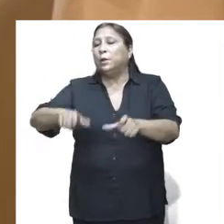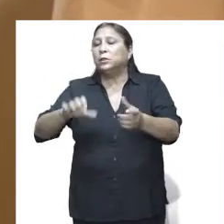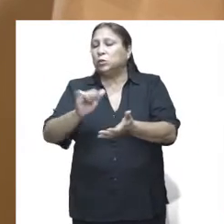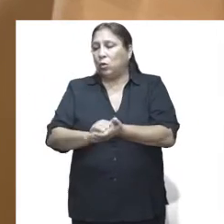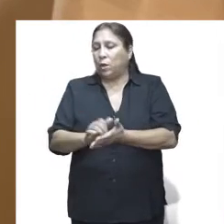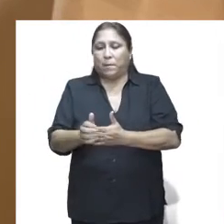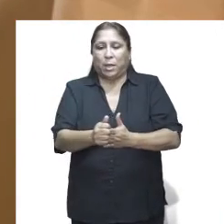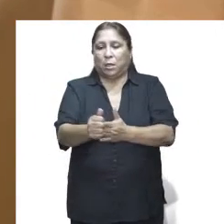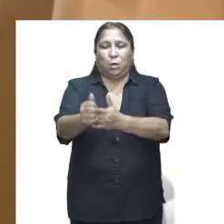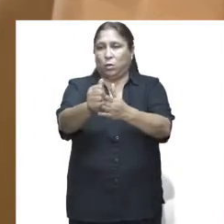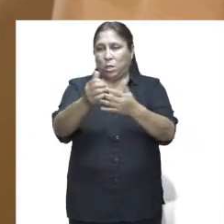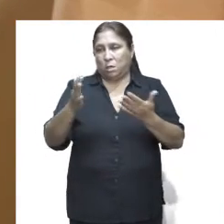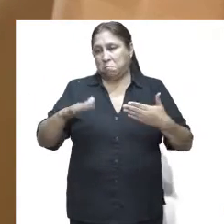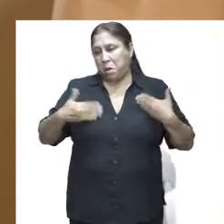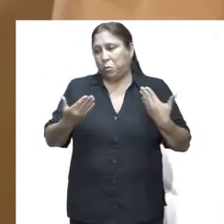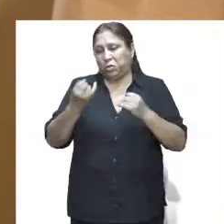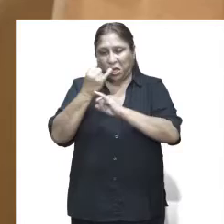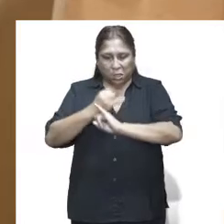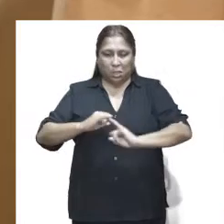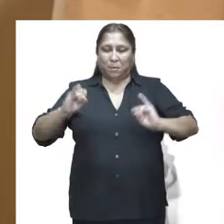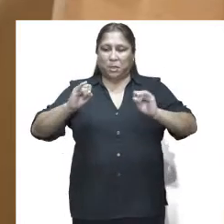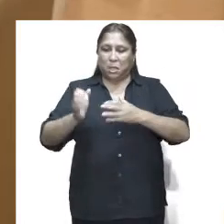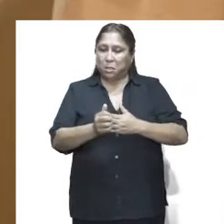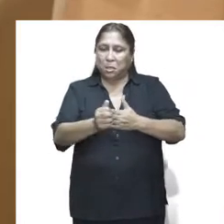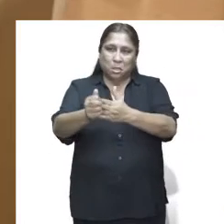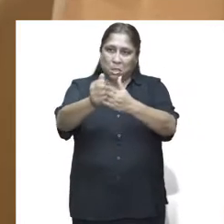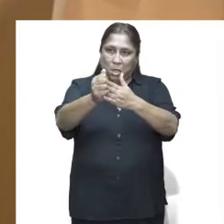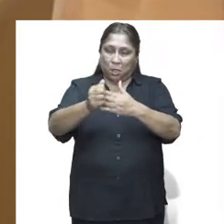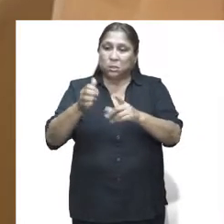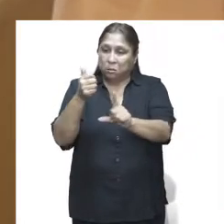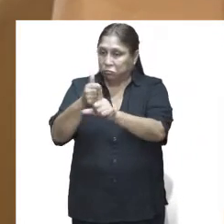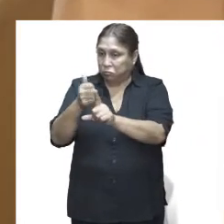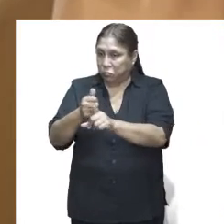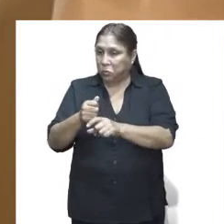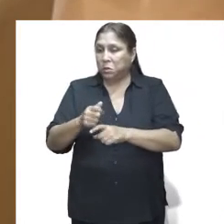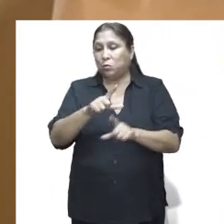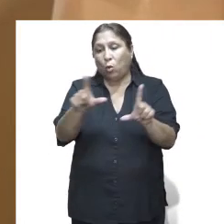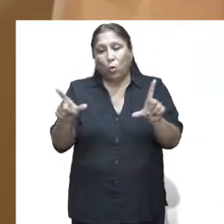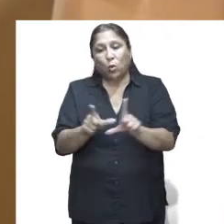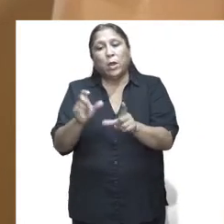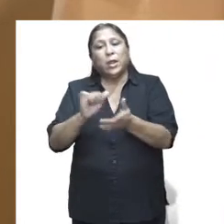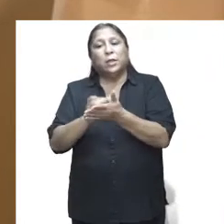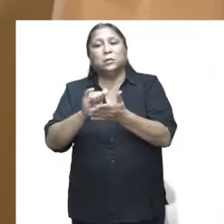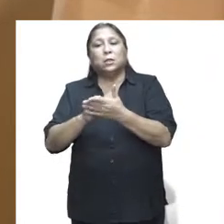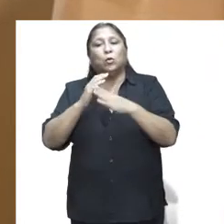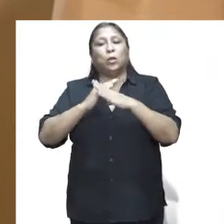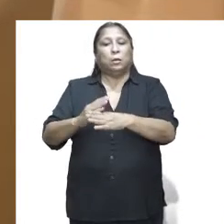persona, para poder orientarse en el camino a seguir, sino son perros que están